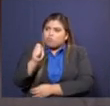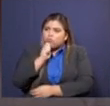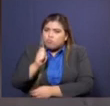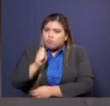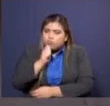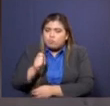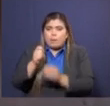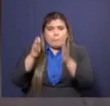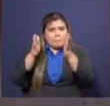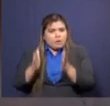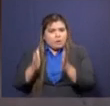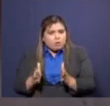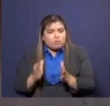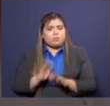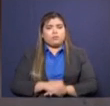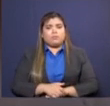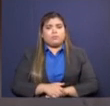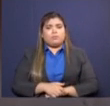ni periodista,